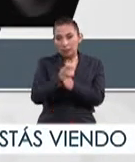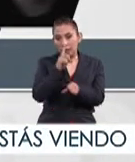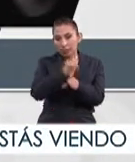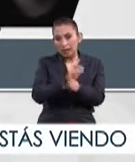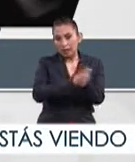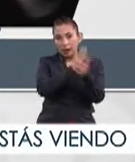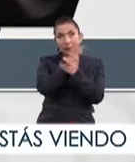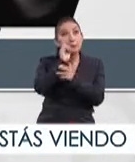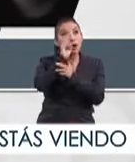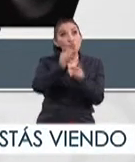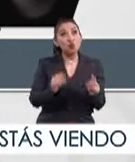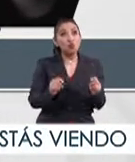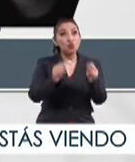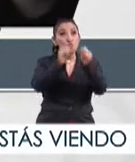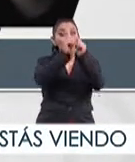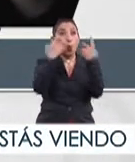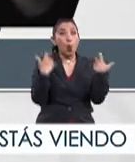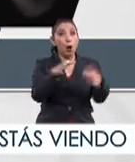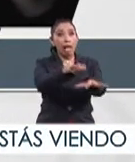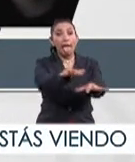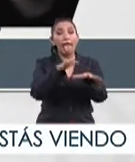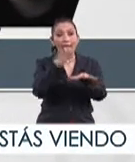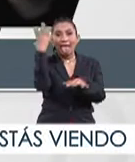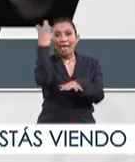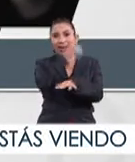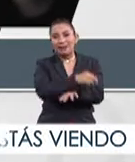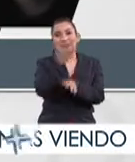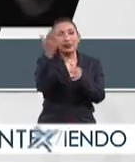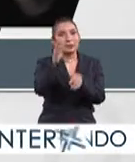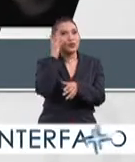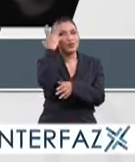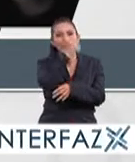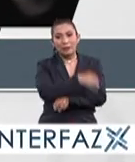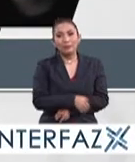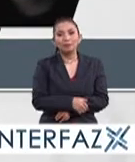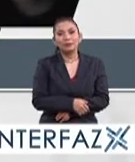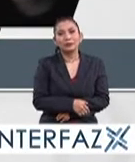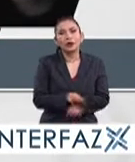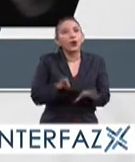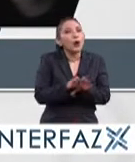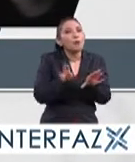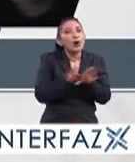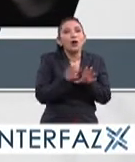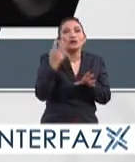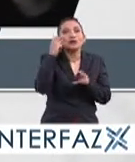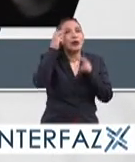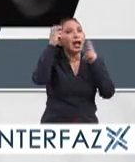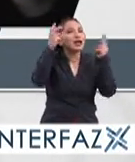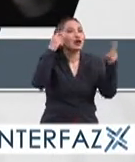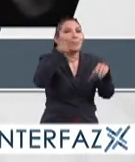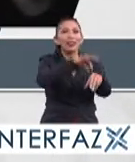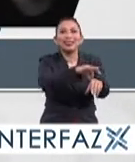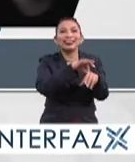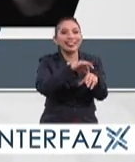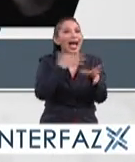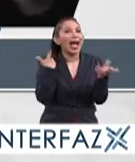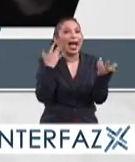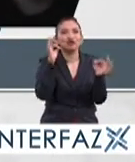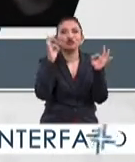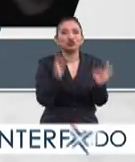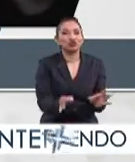día fuimos a ver la Torre Eiffel, que fue lo más impresionante de la llegada. Claro. Fue como un sueño, como materializar un sueño,